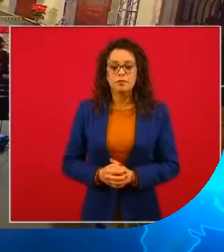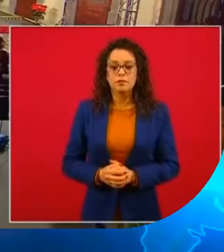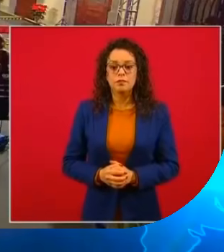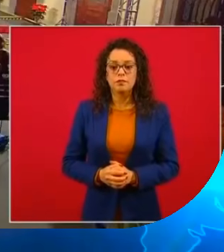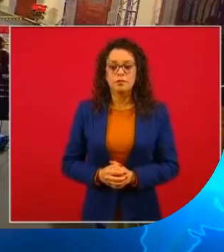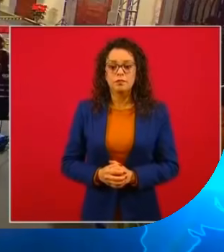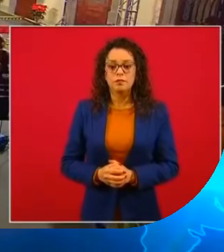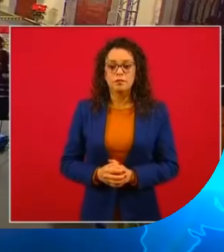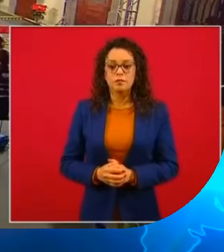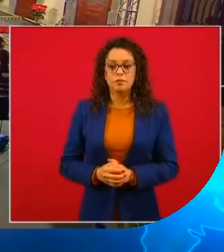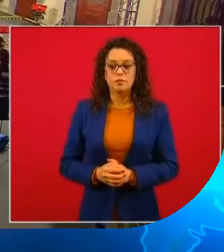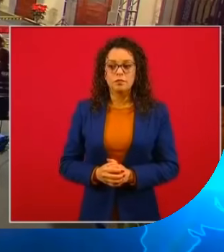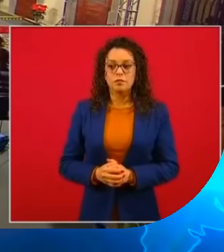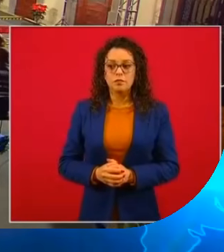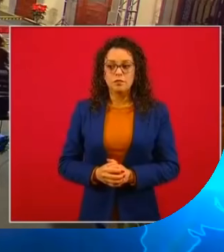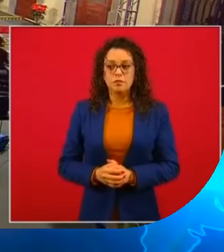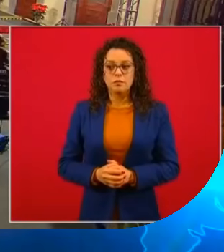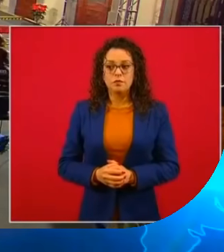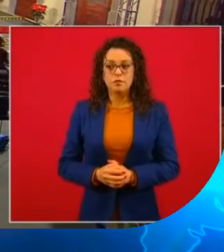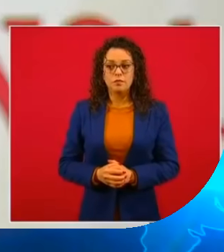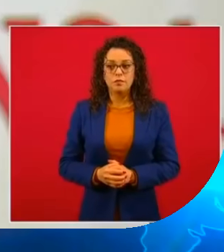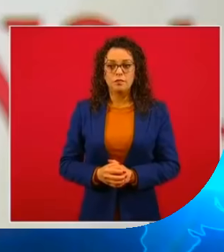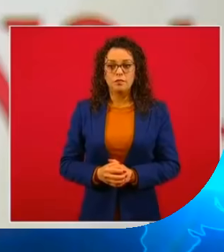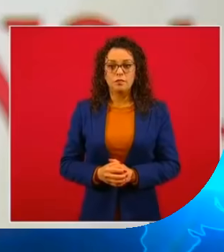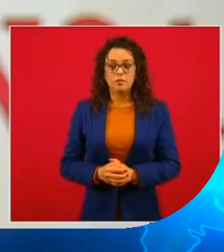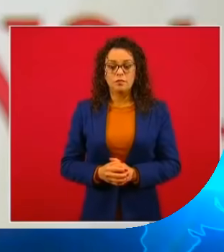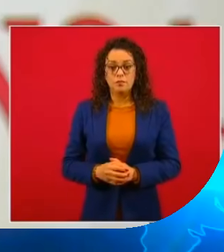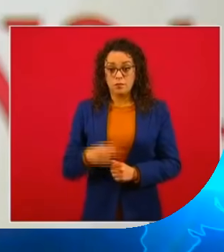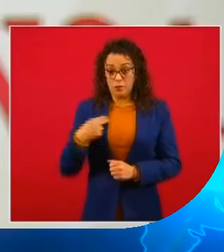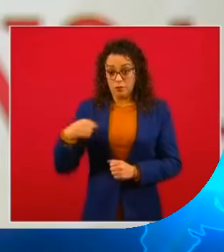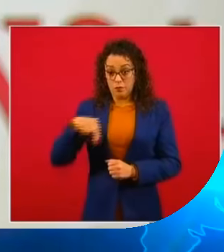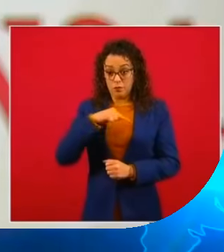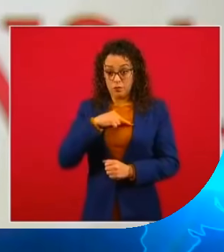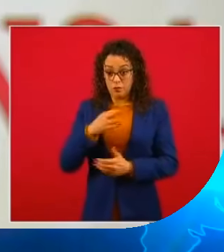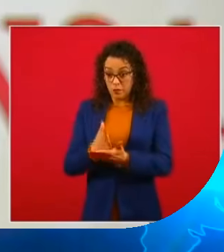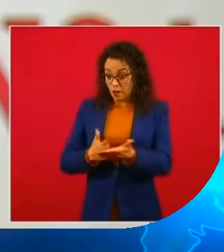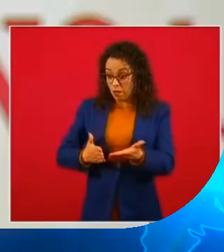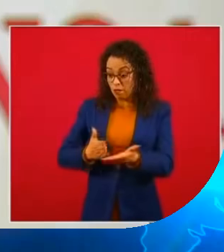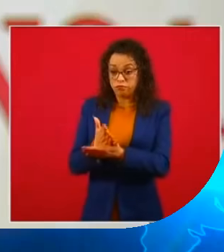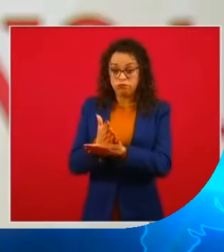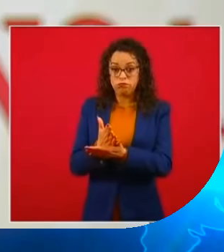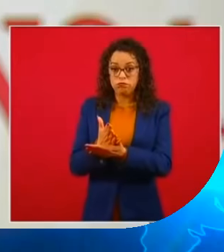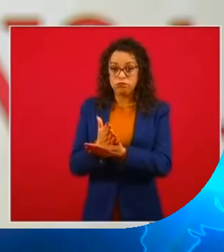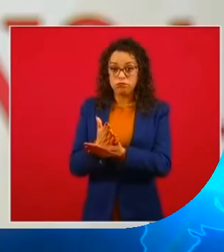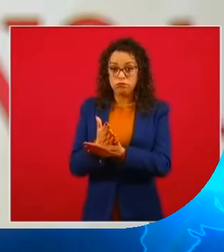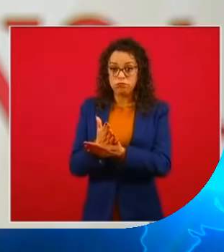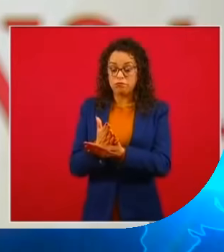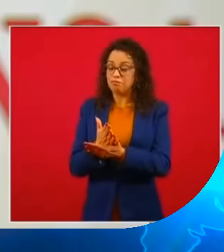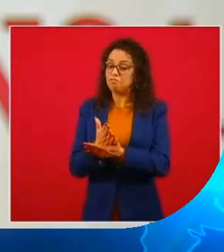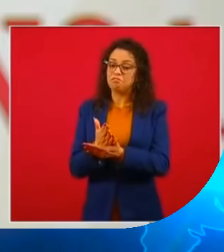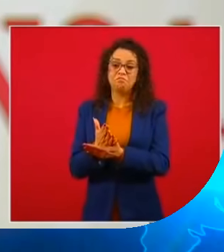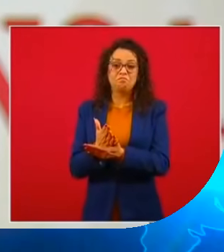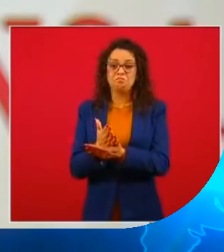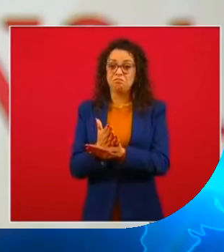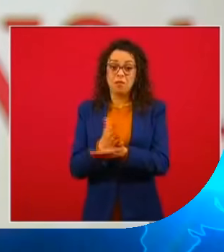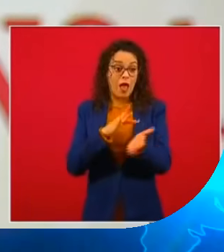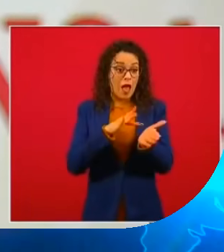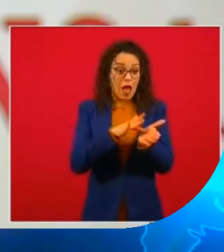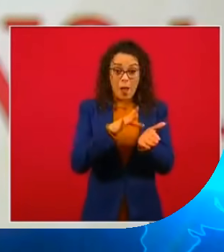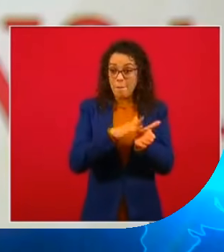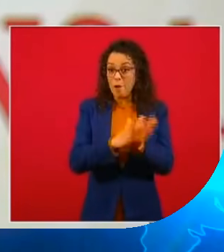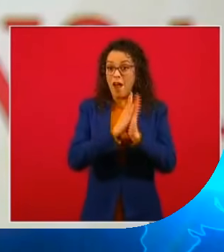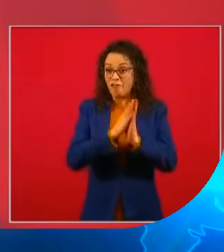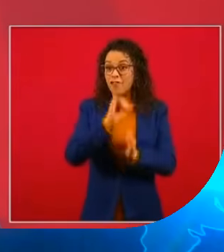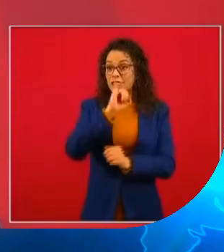No vamos a meternos en nada a favor de ningún candidato,